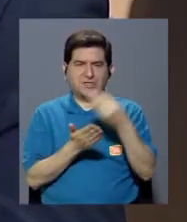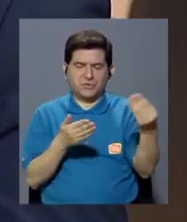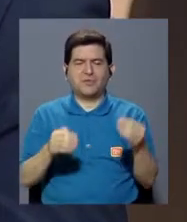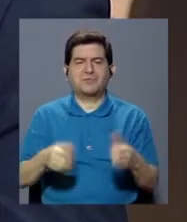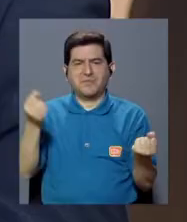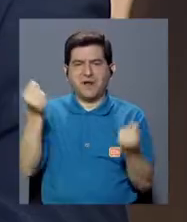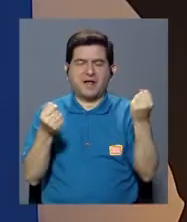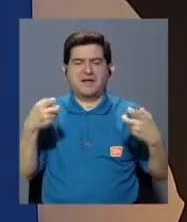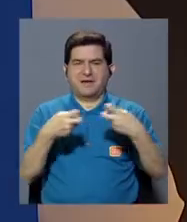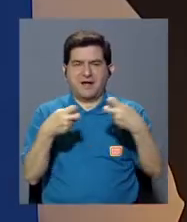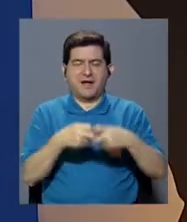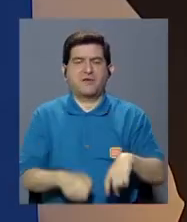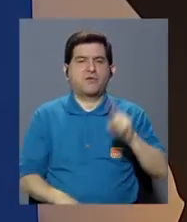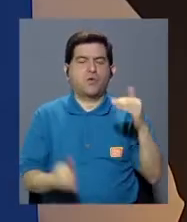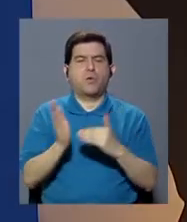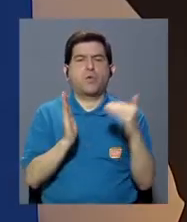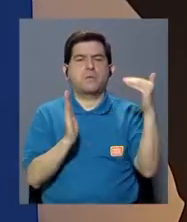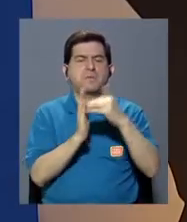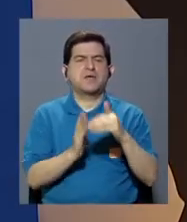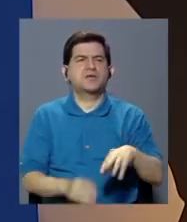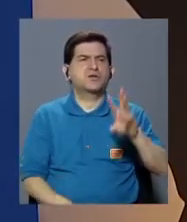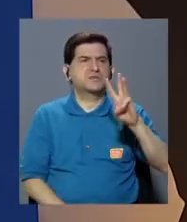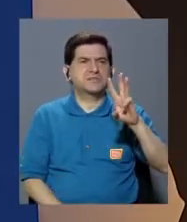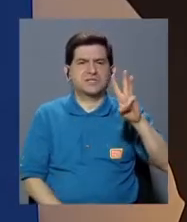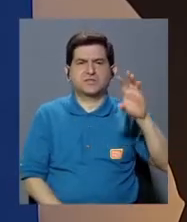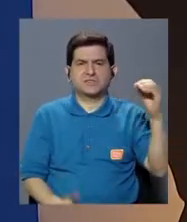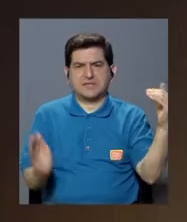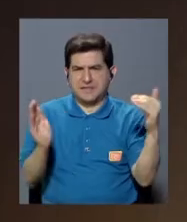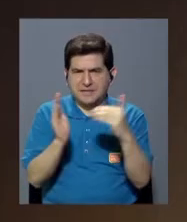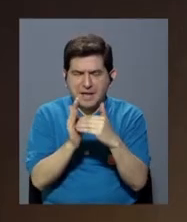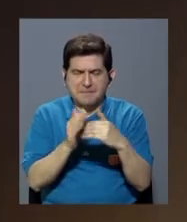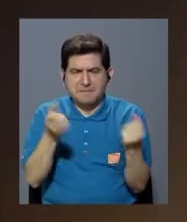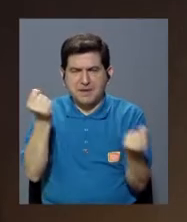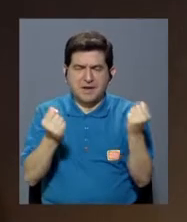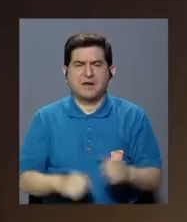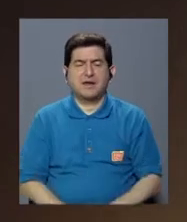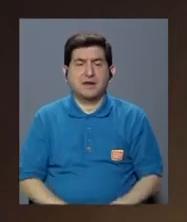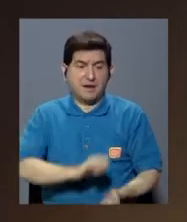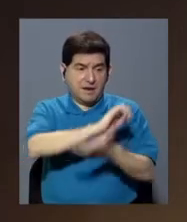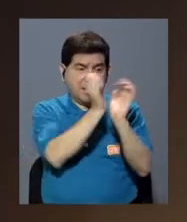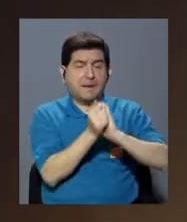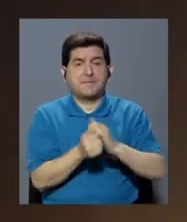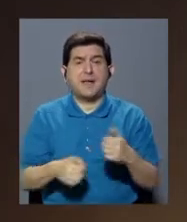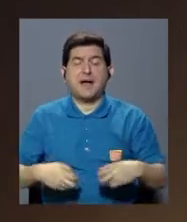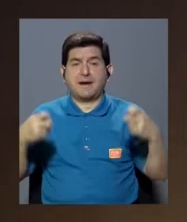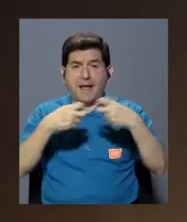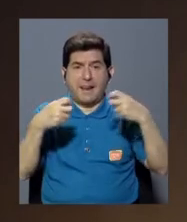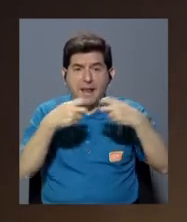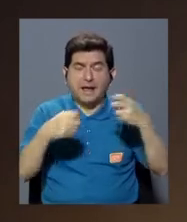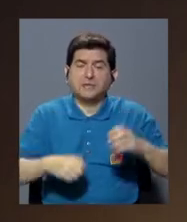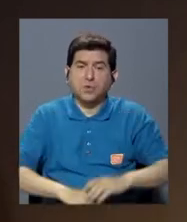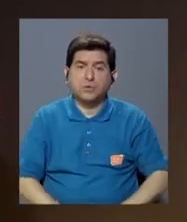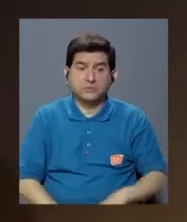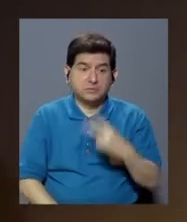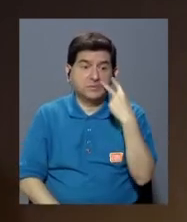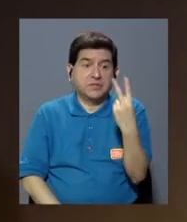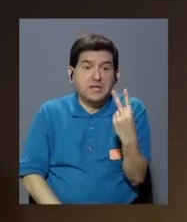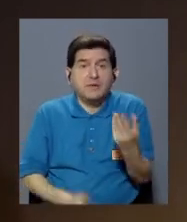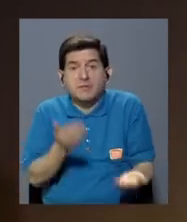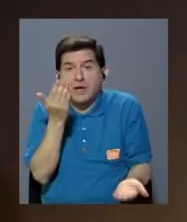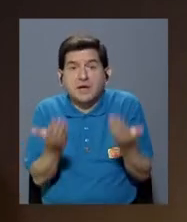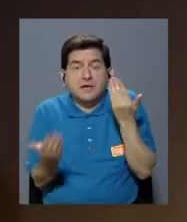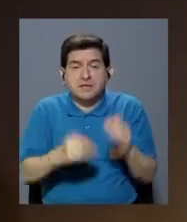eléctrico. Gracias. No, hay 1.660.000 vehículos que tendrían que convertirse en eléctricos, que habría que